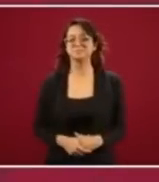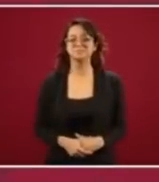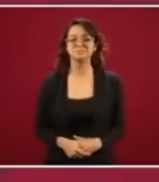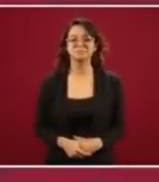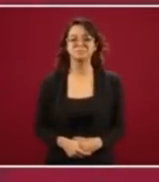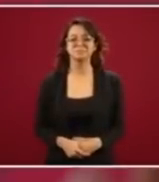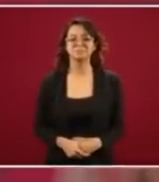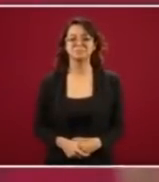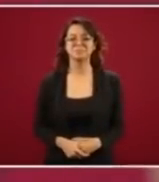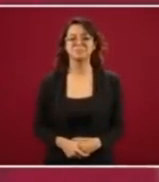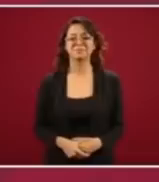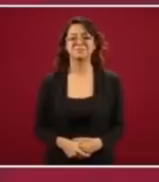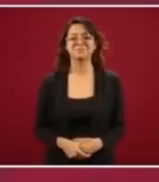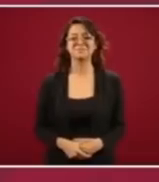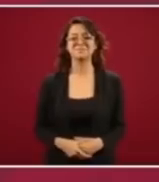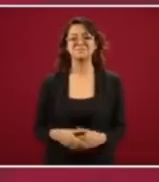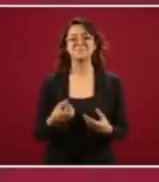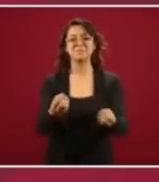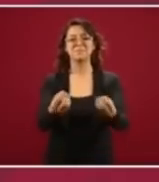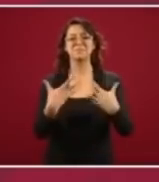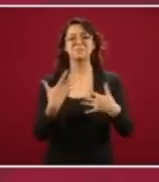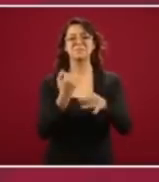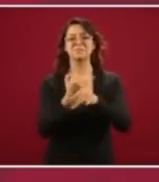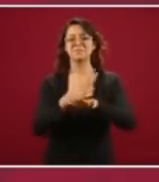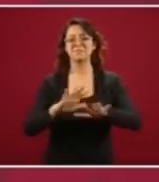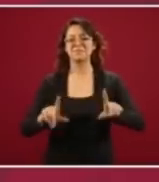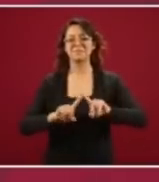Ya tengo otro dato.